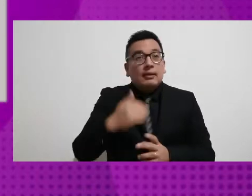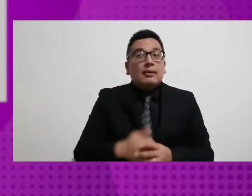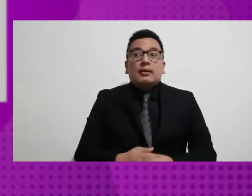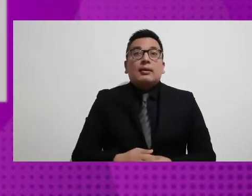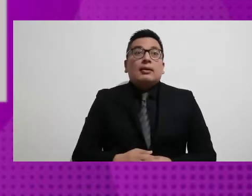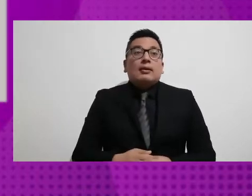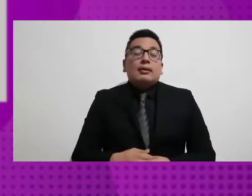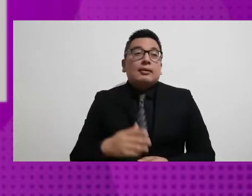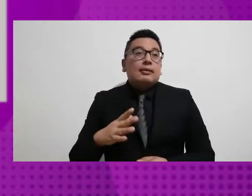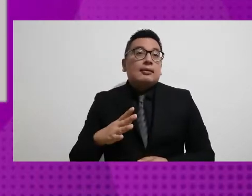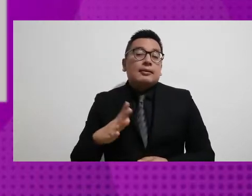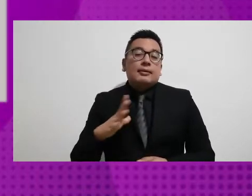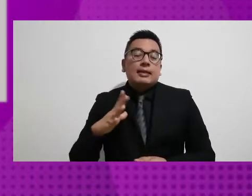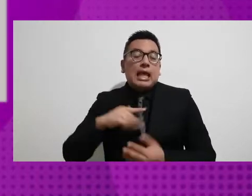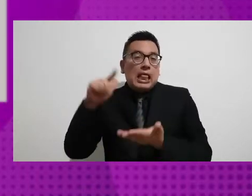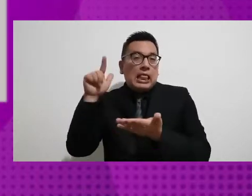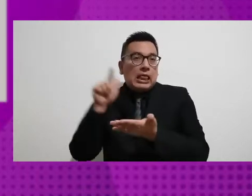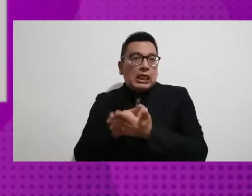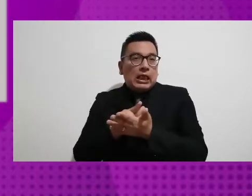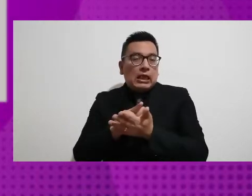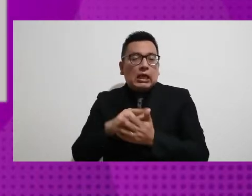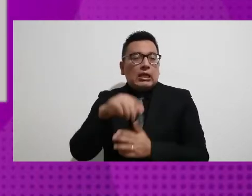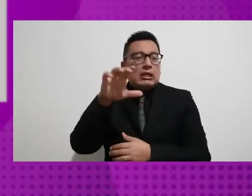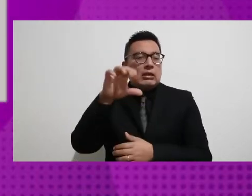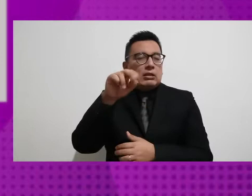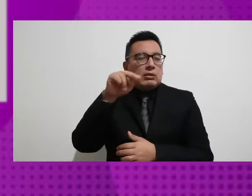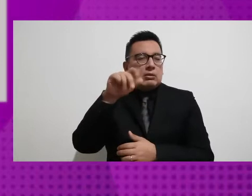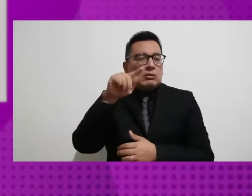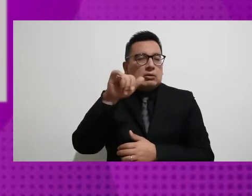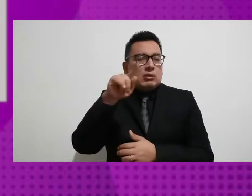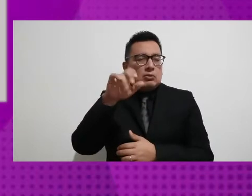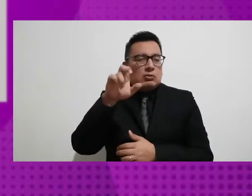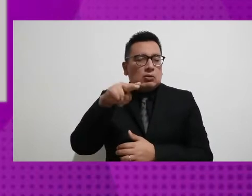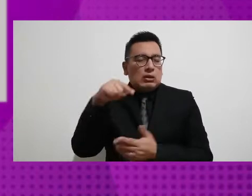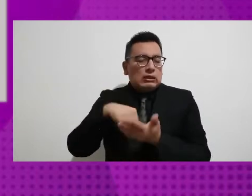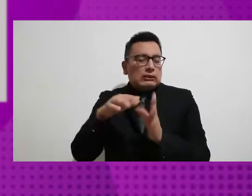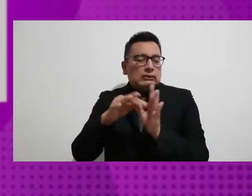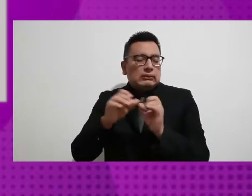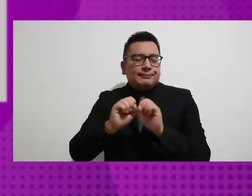las competencias que cada una de estas entidades deberá de ejercer.